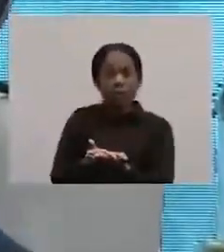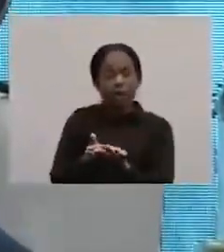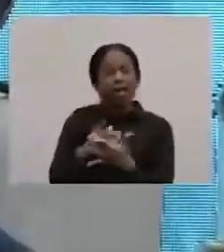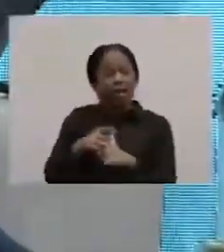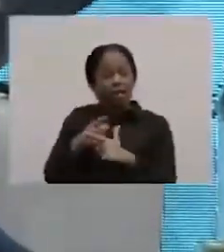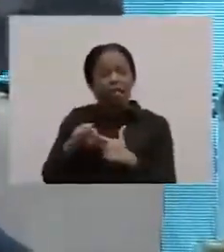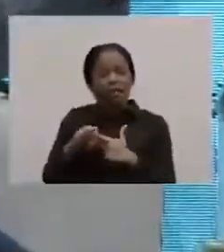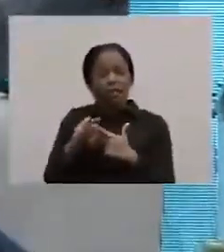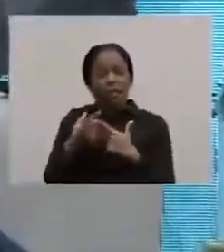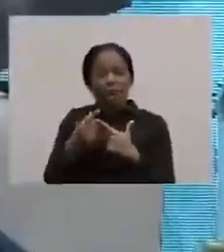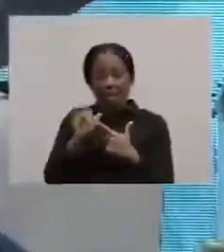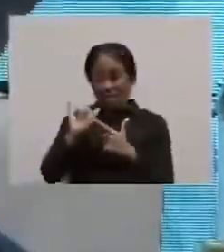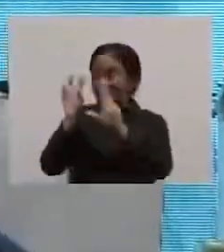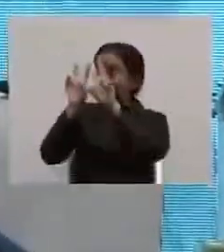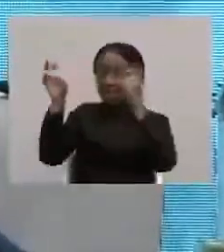este tema de las informaciones,